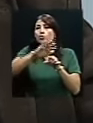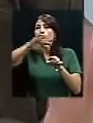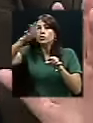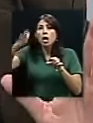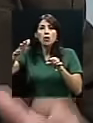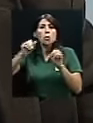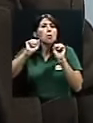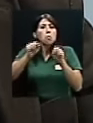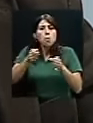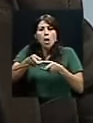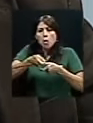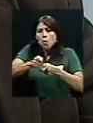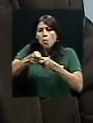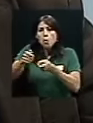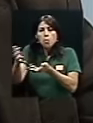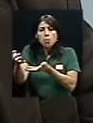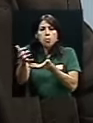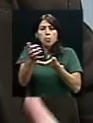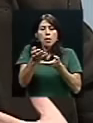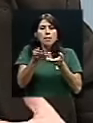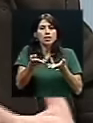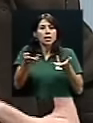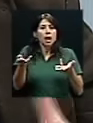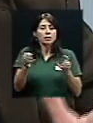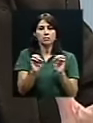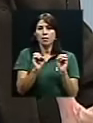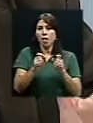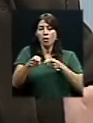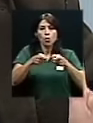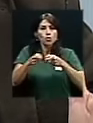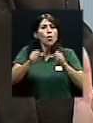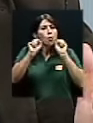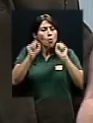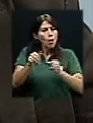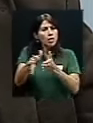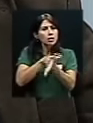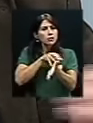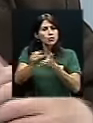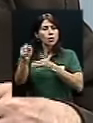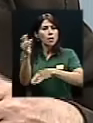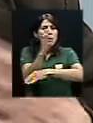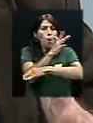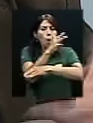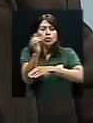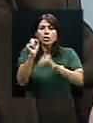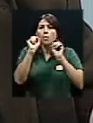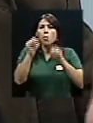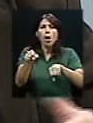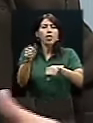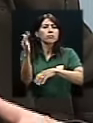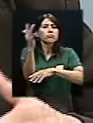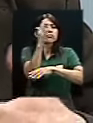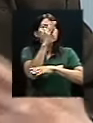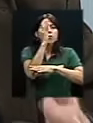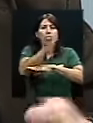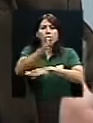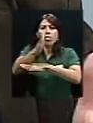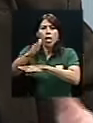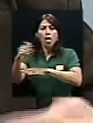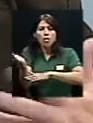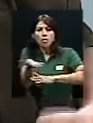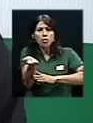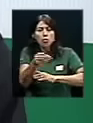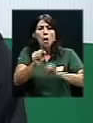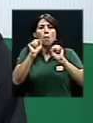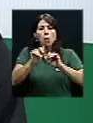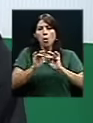y sin ningún control puede destruir el bosque que esté ahí, quitar la cobertura vegetal, hacer lo que